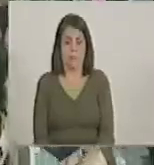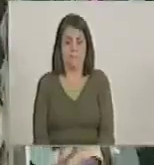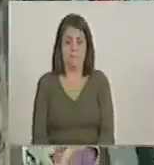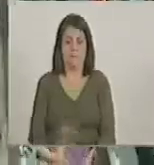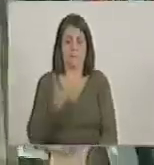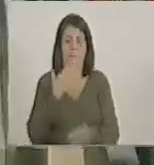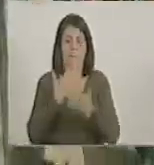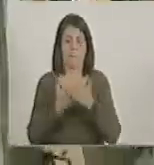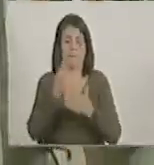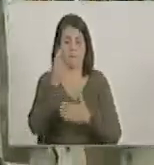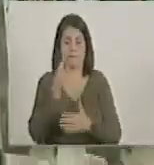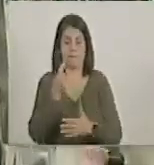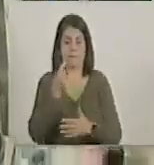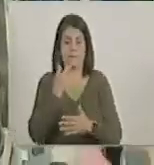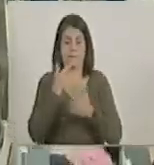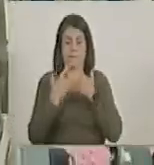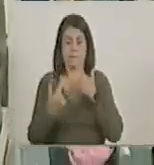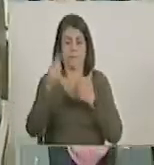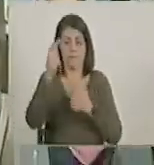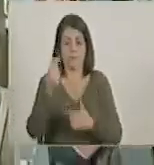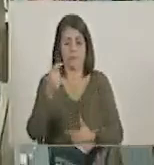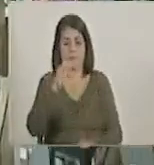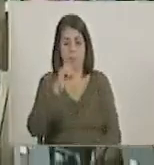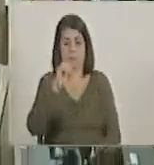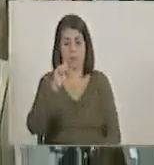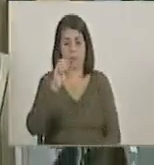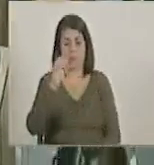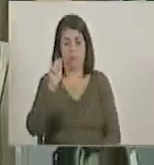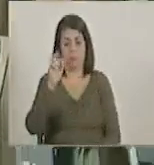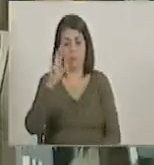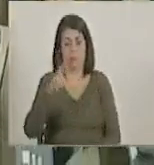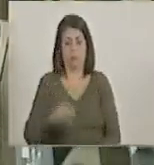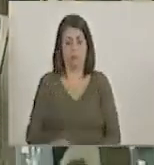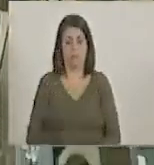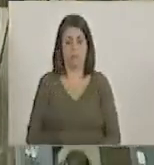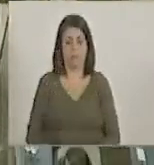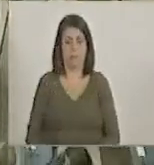Gracias, diputado Jesús Faría. Dejo en el derecho de palabra al diputado Oscar Ronderos.